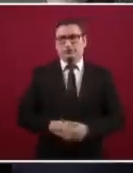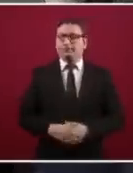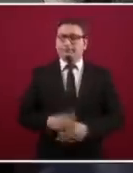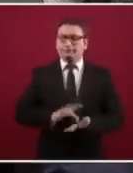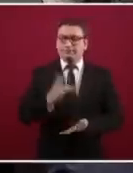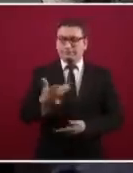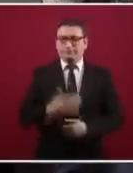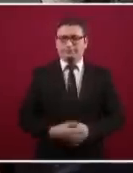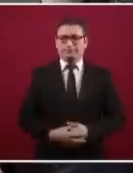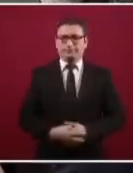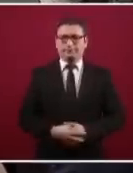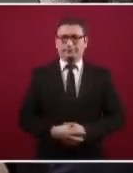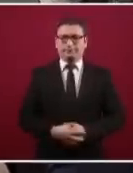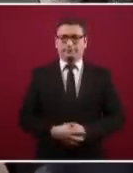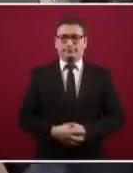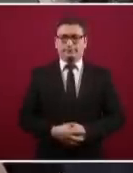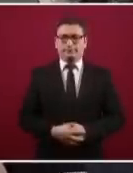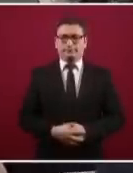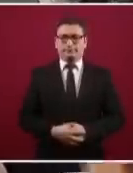gracias.